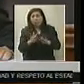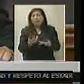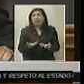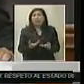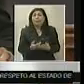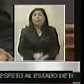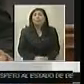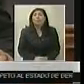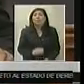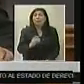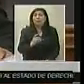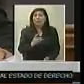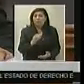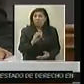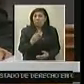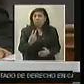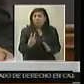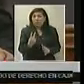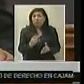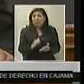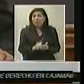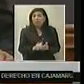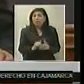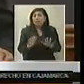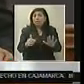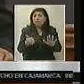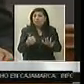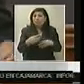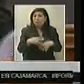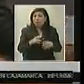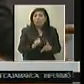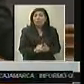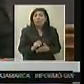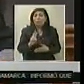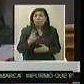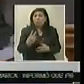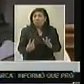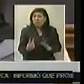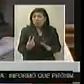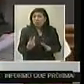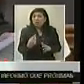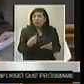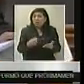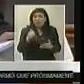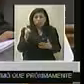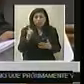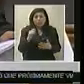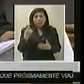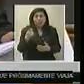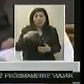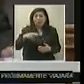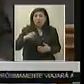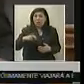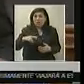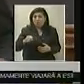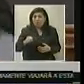resolución directoral 020-2012, que es fechado el 16 de julio del 2012, está firmado por la ingeniera Norma